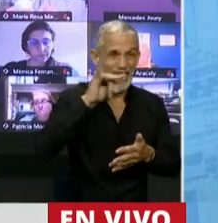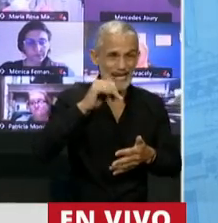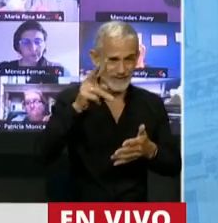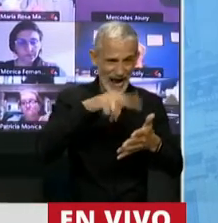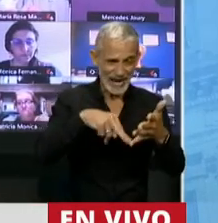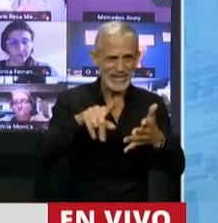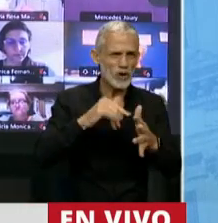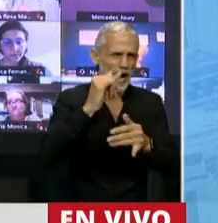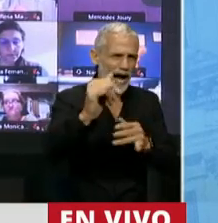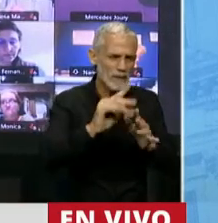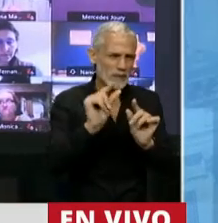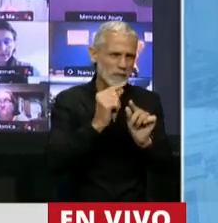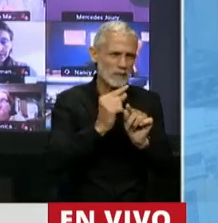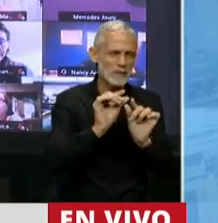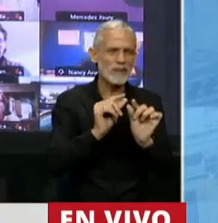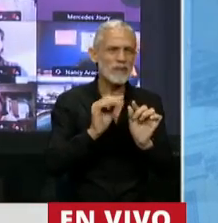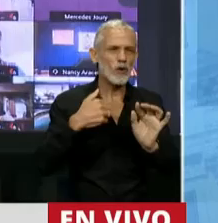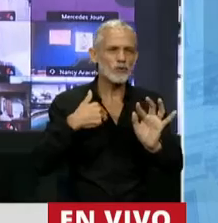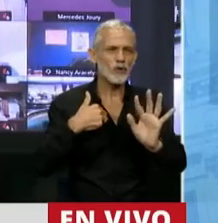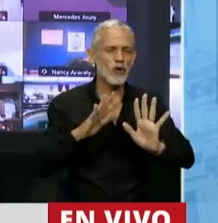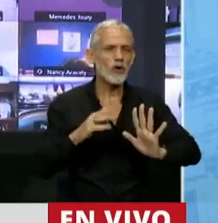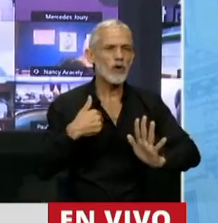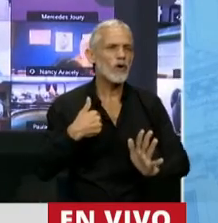Yo adelanto que nosotros